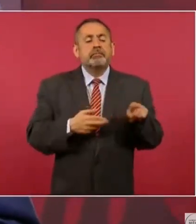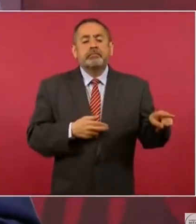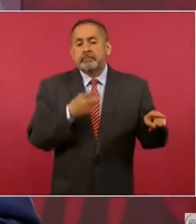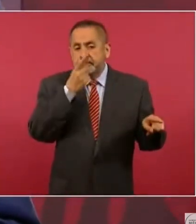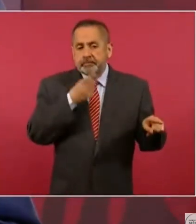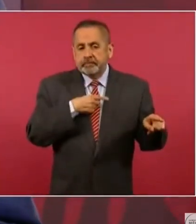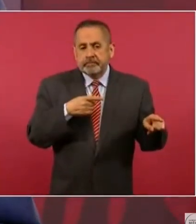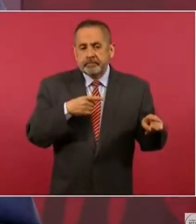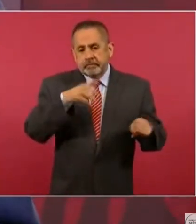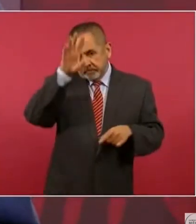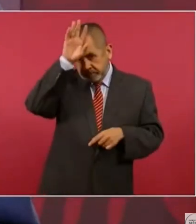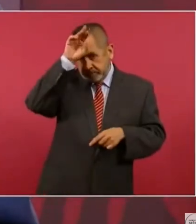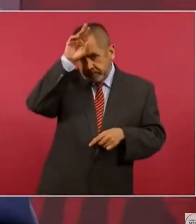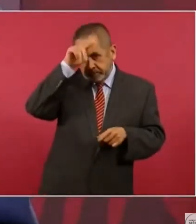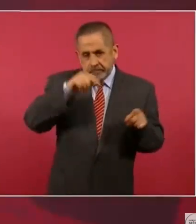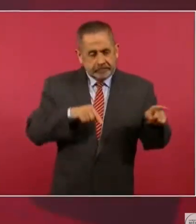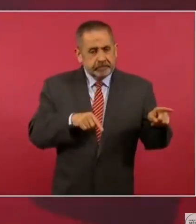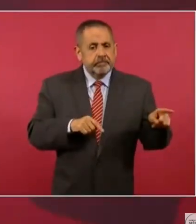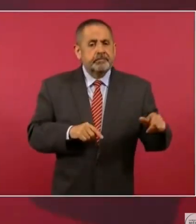de Monterrey,